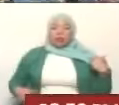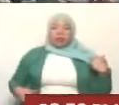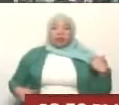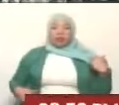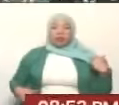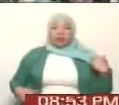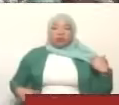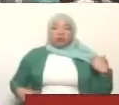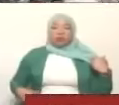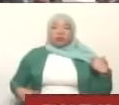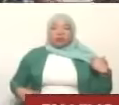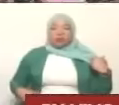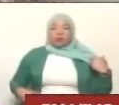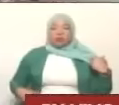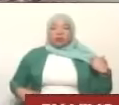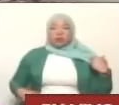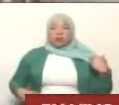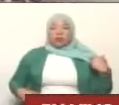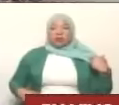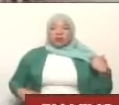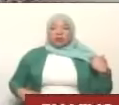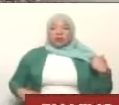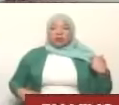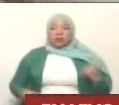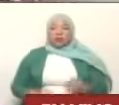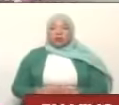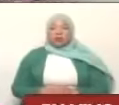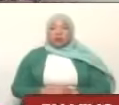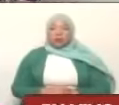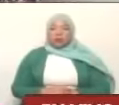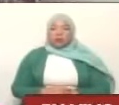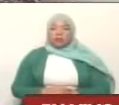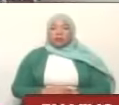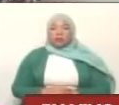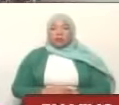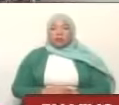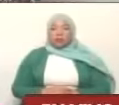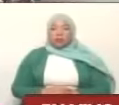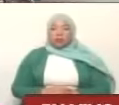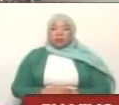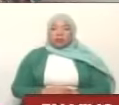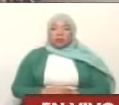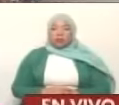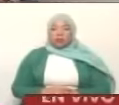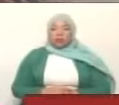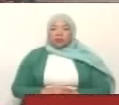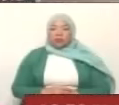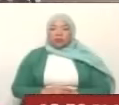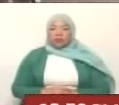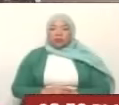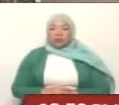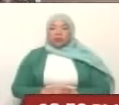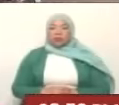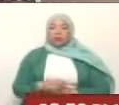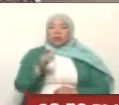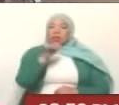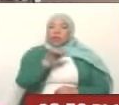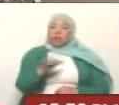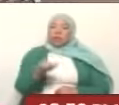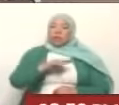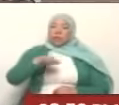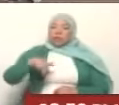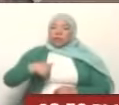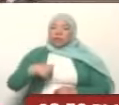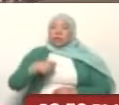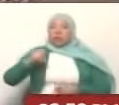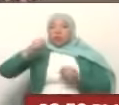sí. Eric Alberto García Camacho. En el marco, pues, de la Semana del Caficultor, pues le damos